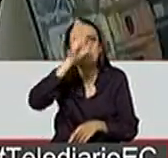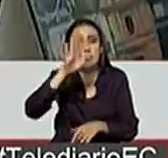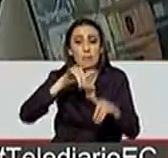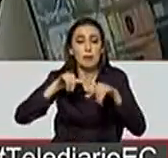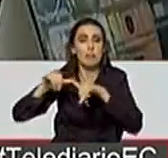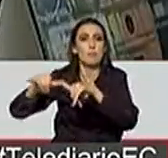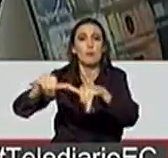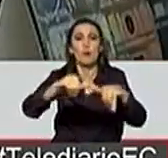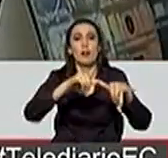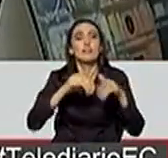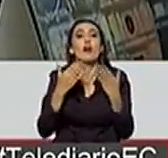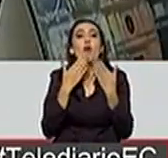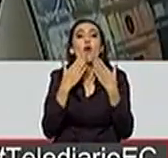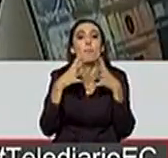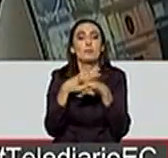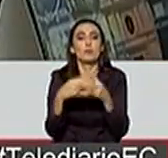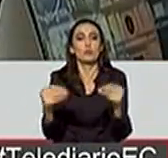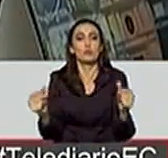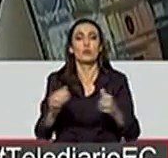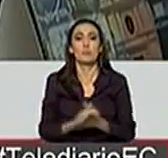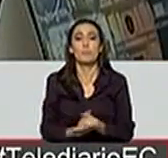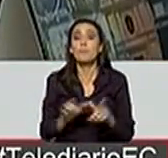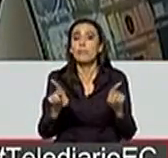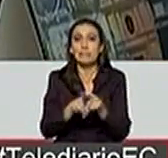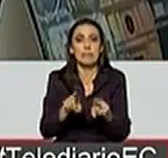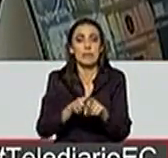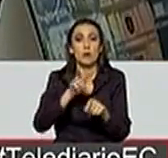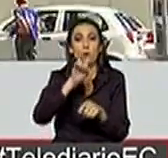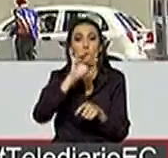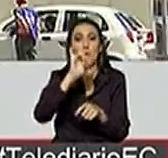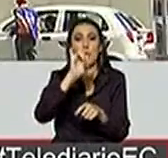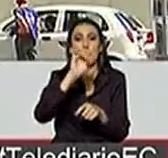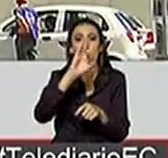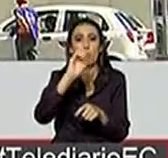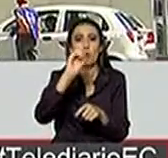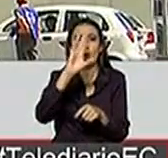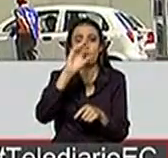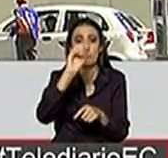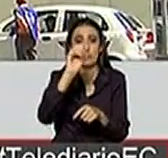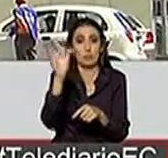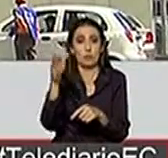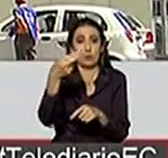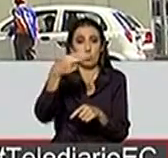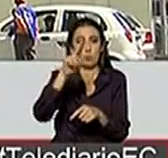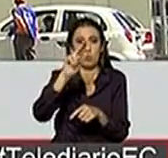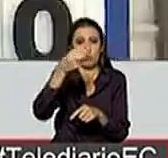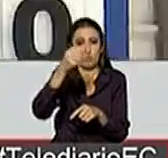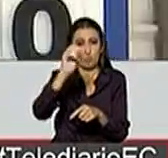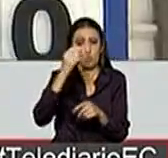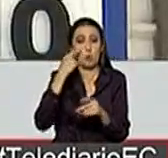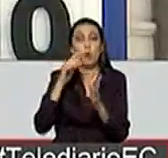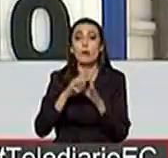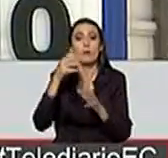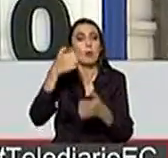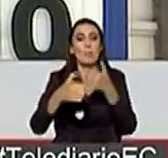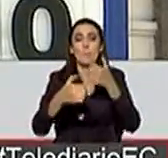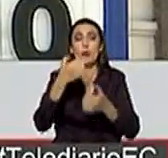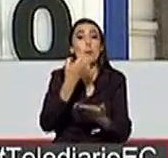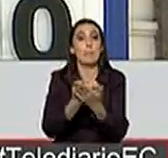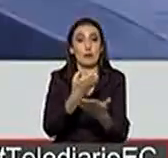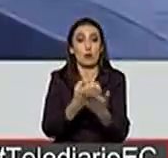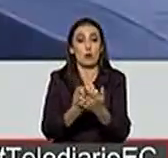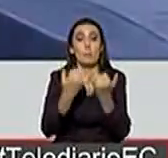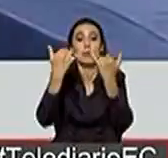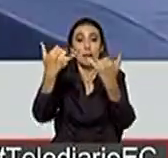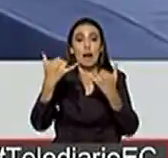país en eso concuerde el presidente del colegio de economistas de pichincha víctor hugo álvaro quien considera que cualquier tema financiero queda de lado al momento